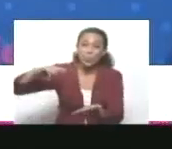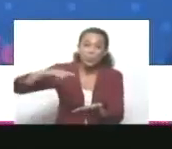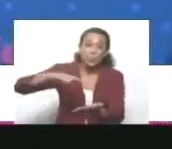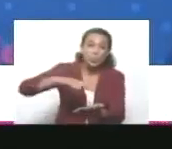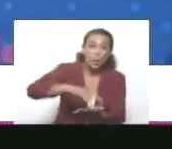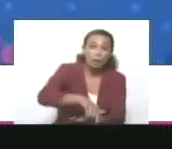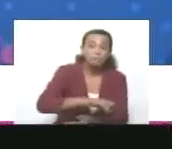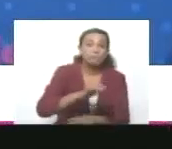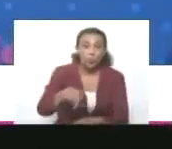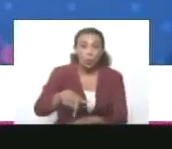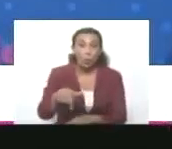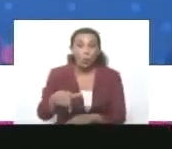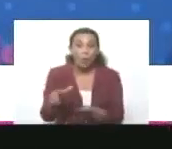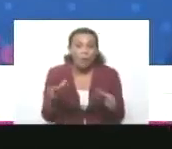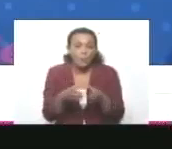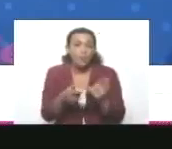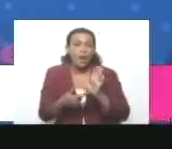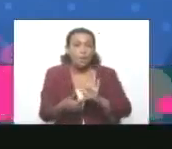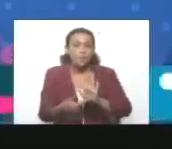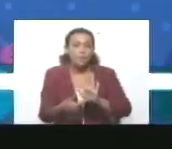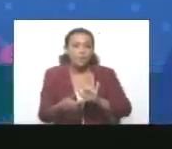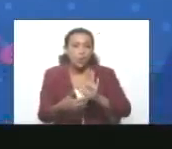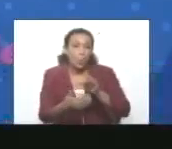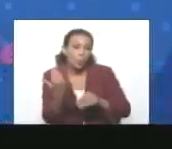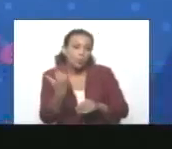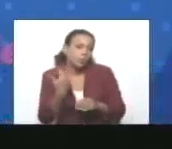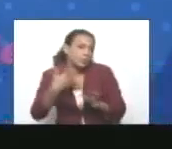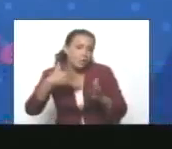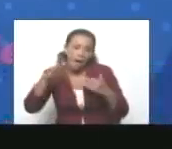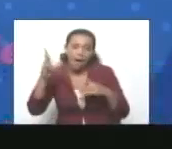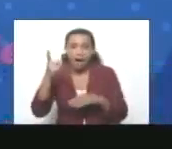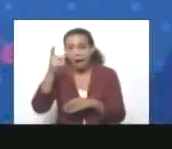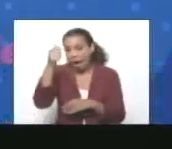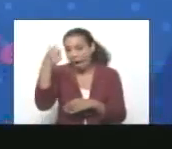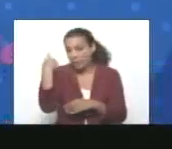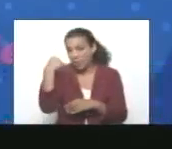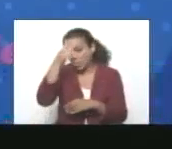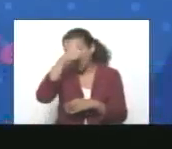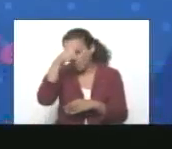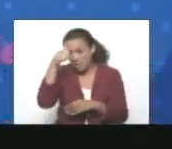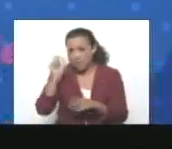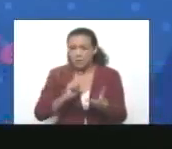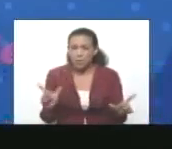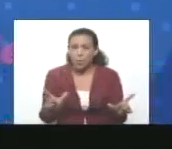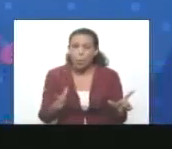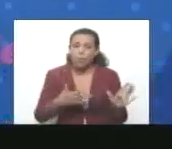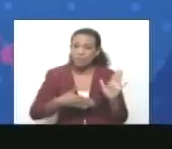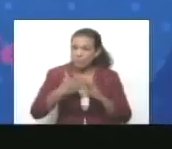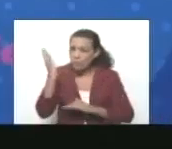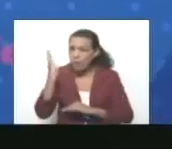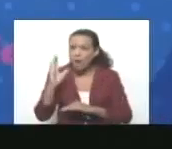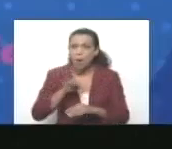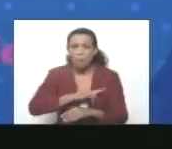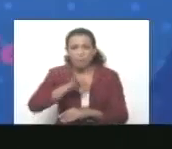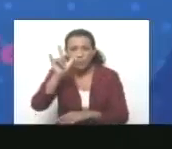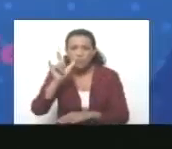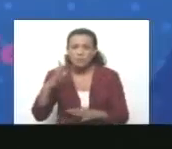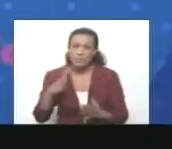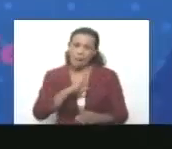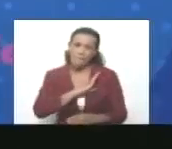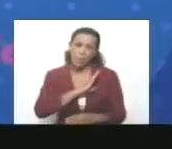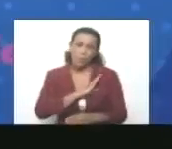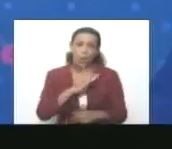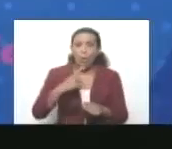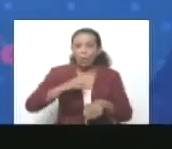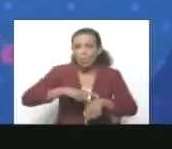señor. Hoy hay una pequeña representación, muchos ya se fueron, ayer el domingo era el día de salida, algunos se quedaron todavía hoy por temas de